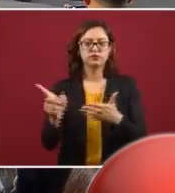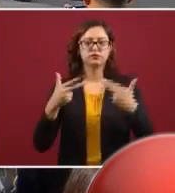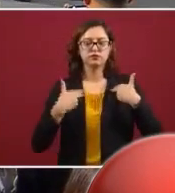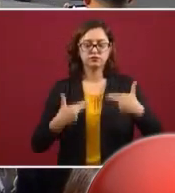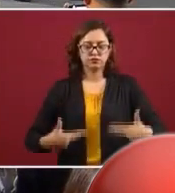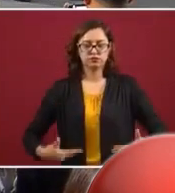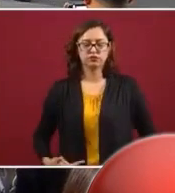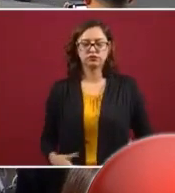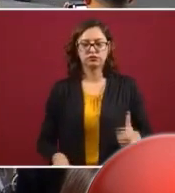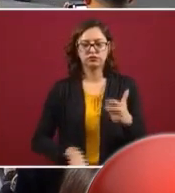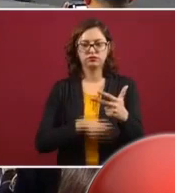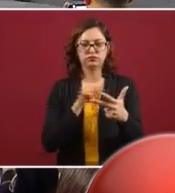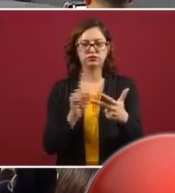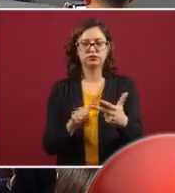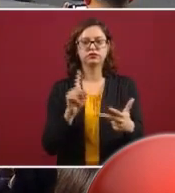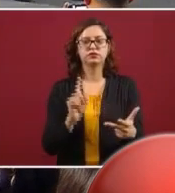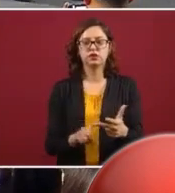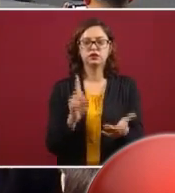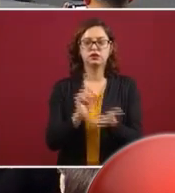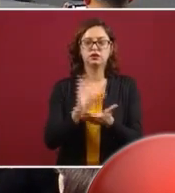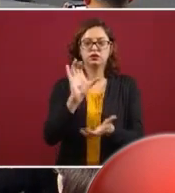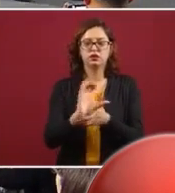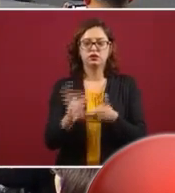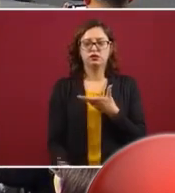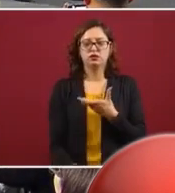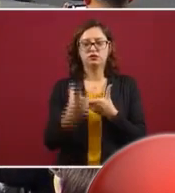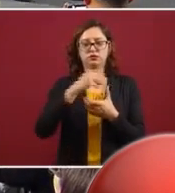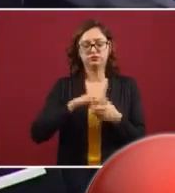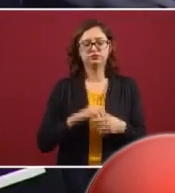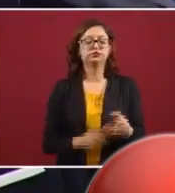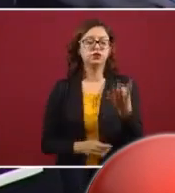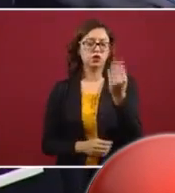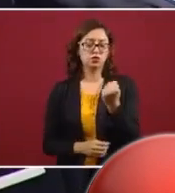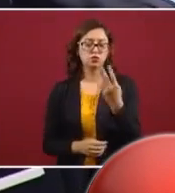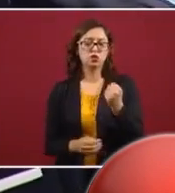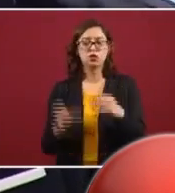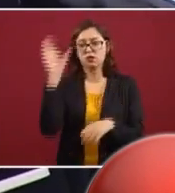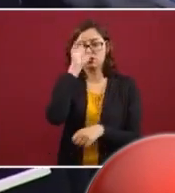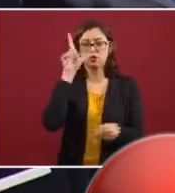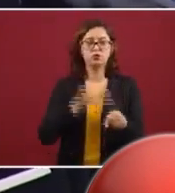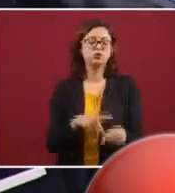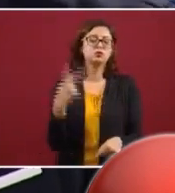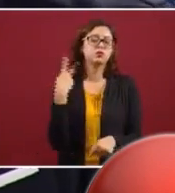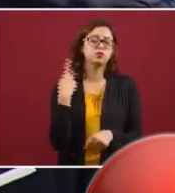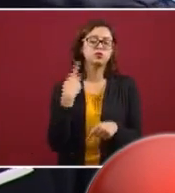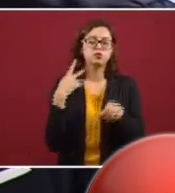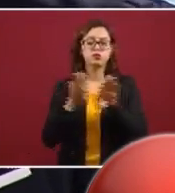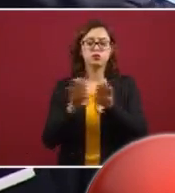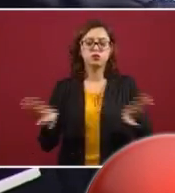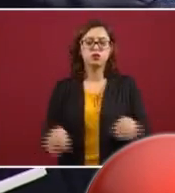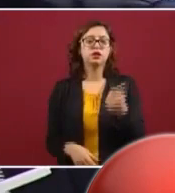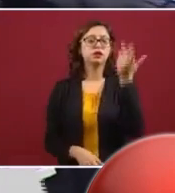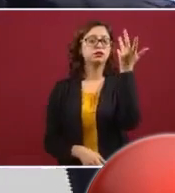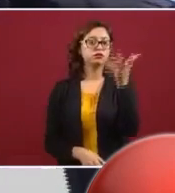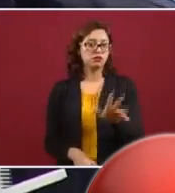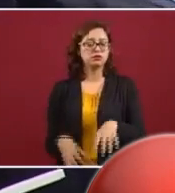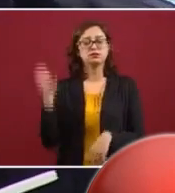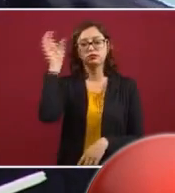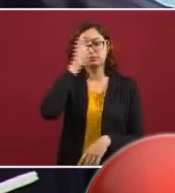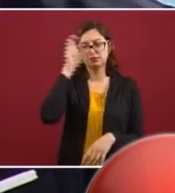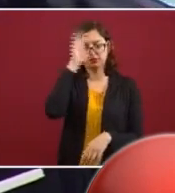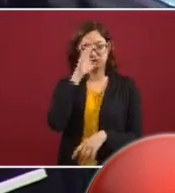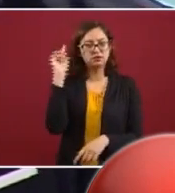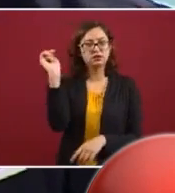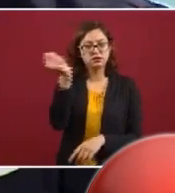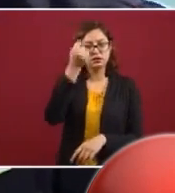la octava, discapacidad e integración, la novena, aportación a la cultura política y a la democracia, y la décima, ciencia y